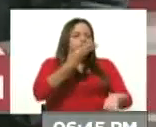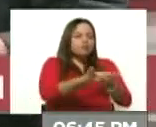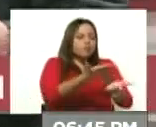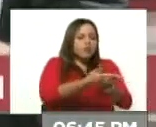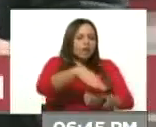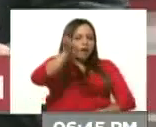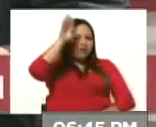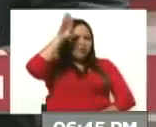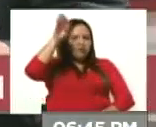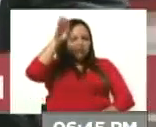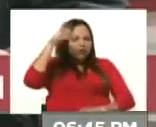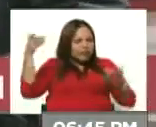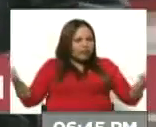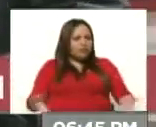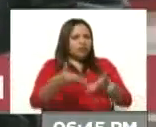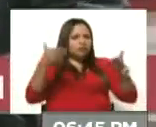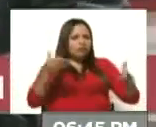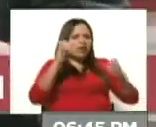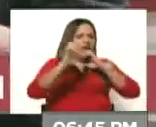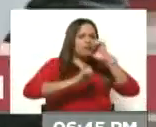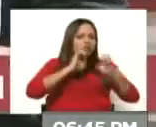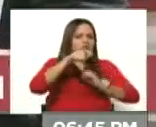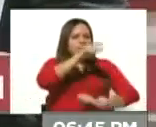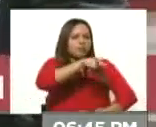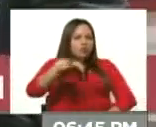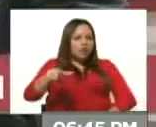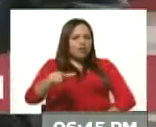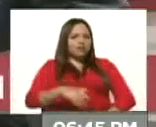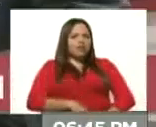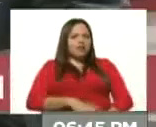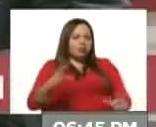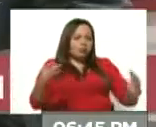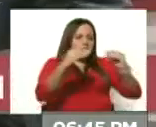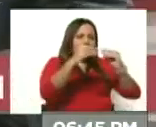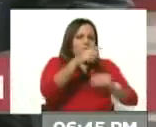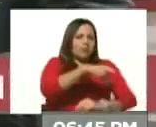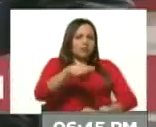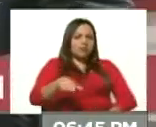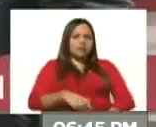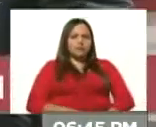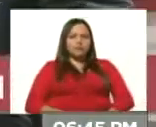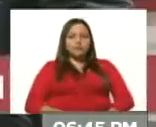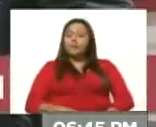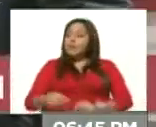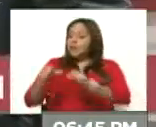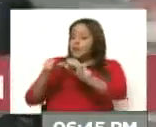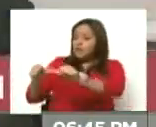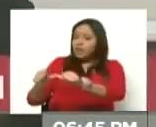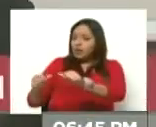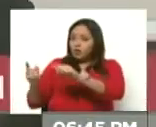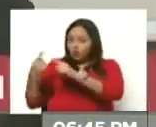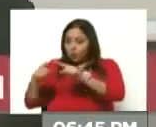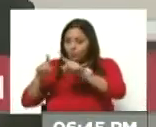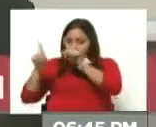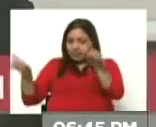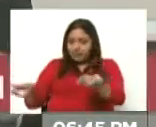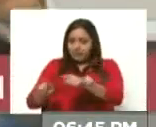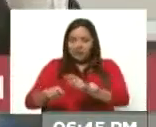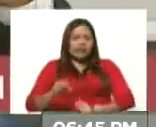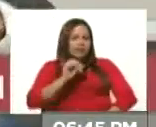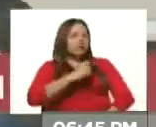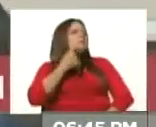que estimule el entusiasmo de la gente la adhesión de la gente seguimos entonces con la próxima no